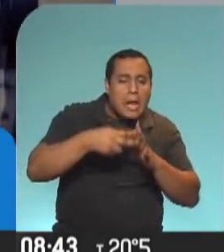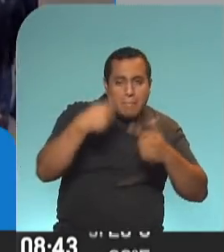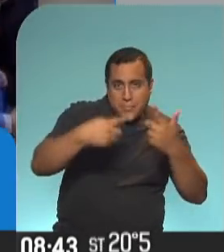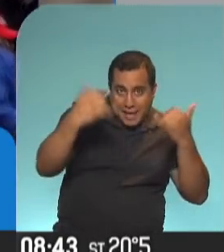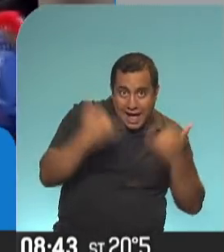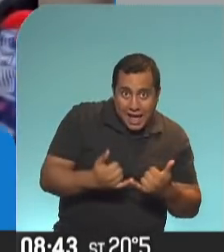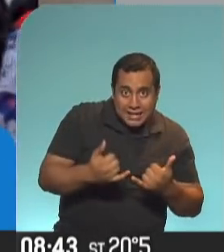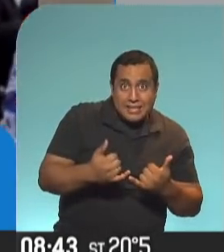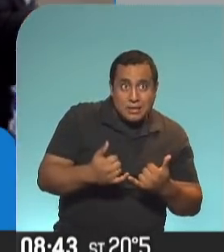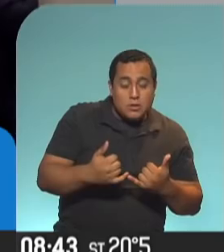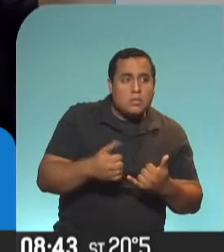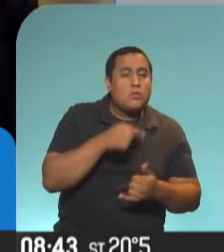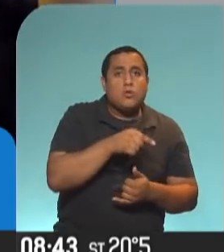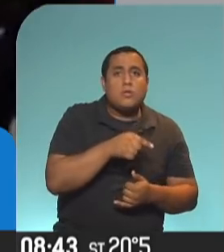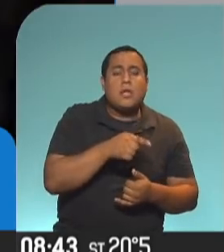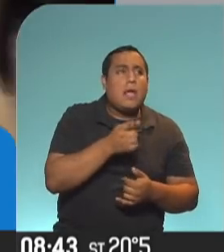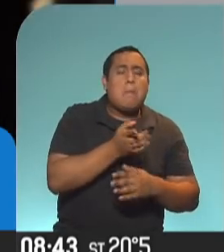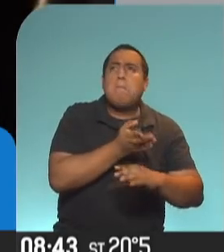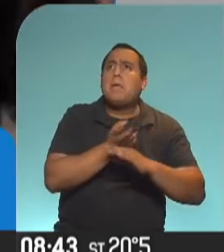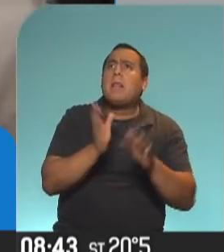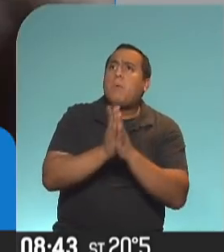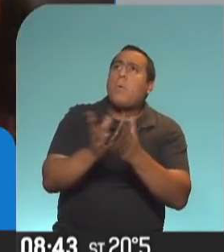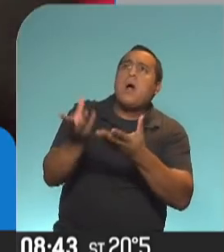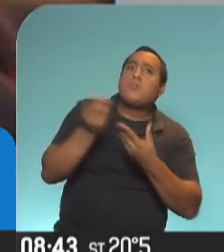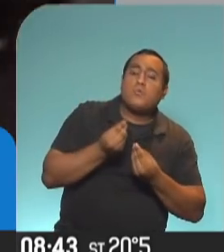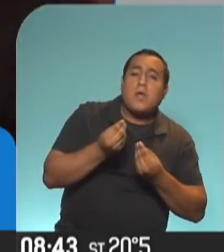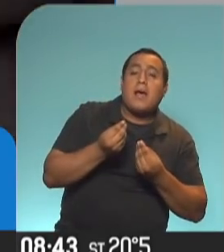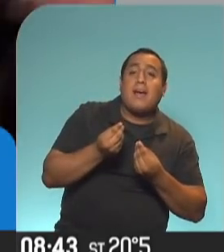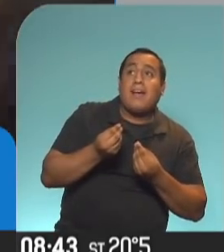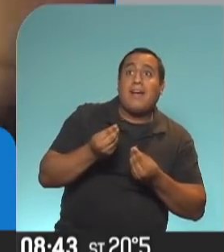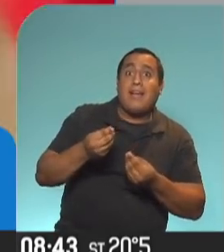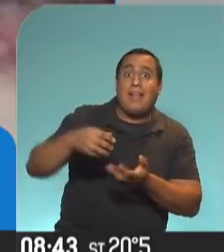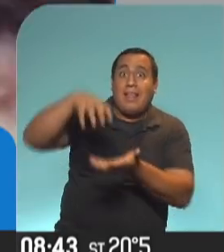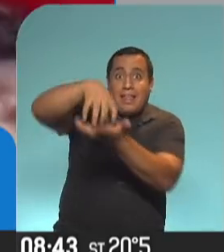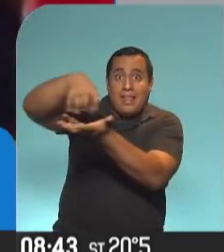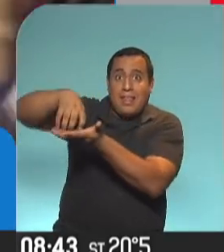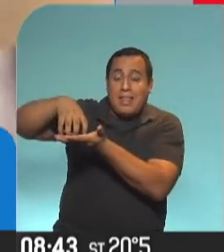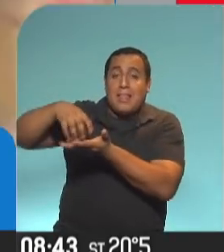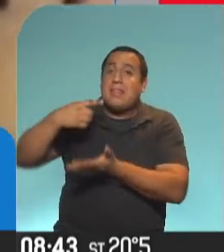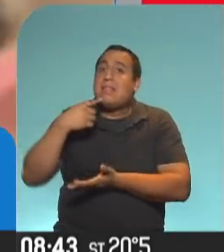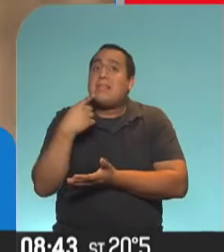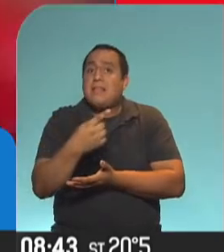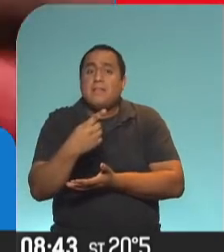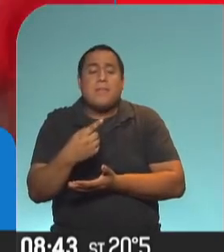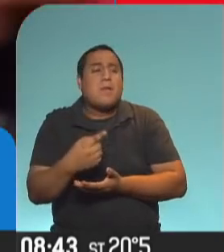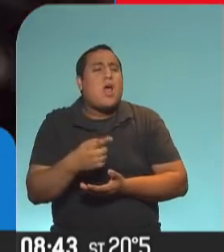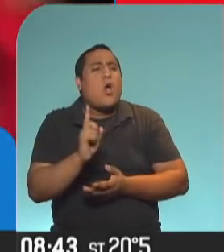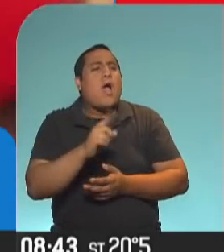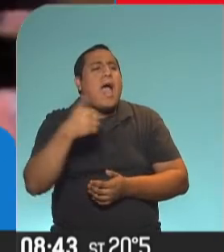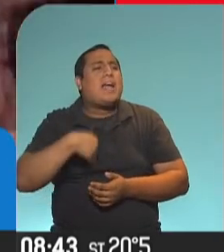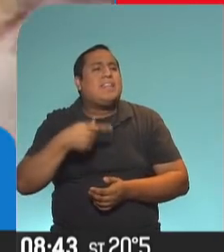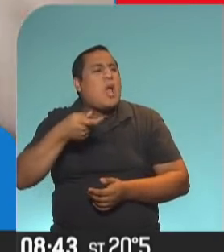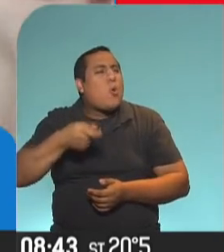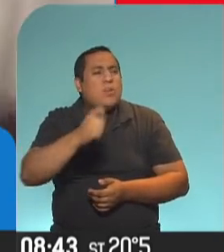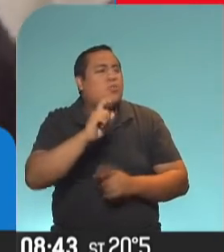en sede judicial excusarse de que no tienen que ir a juicio en la Argentina, sino